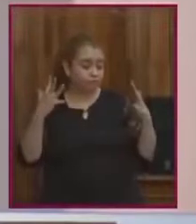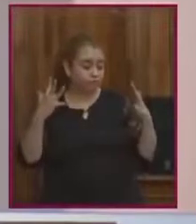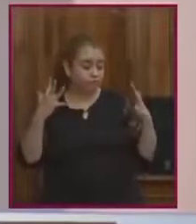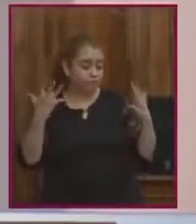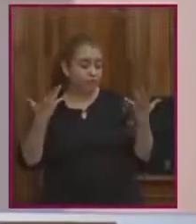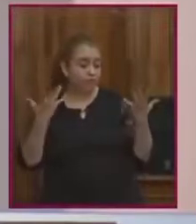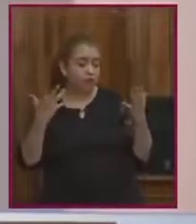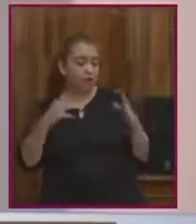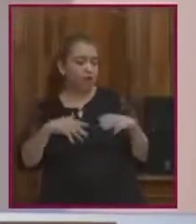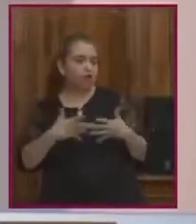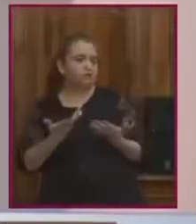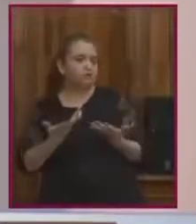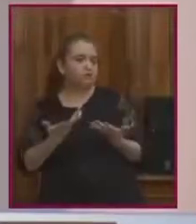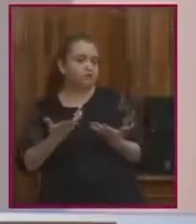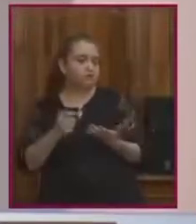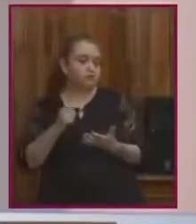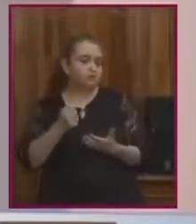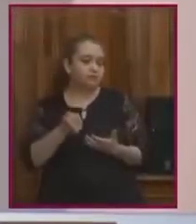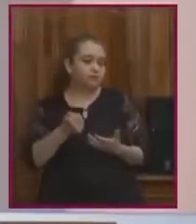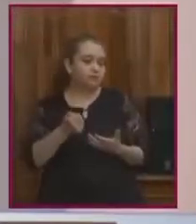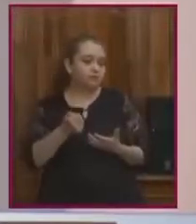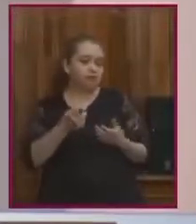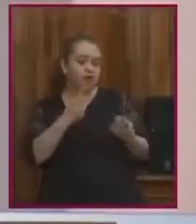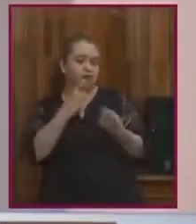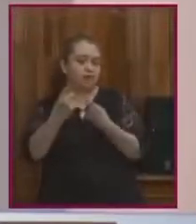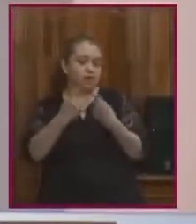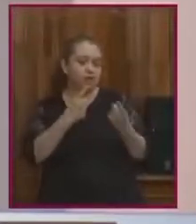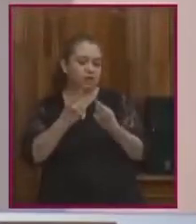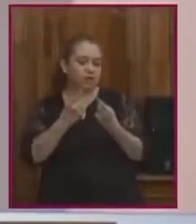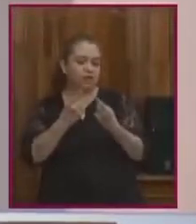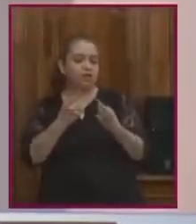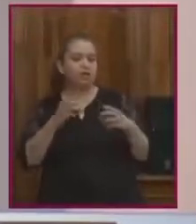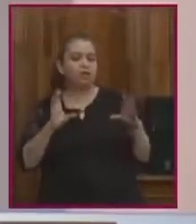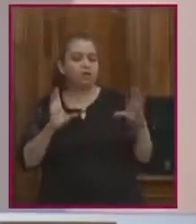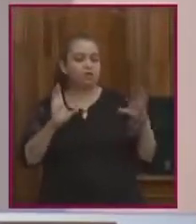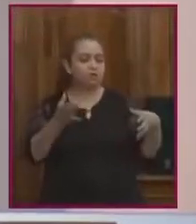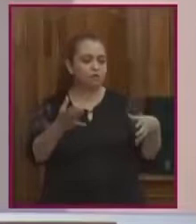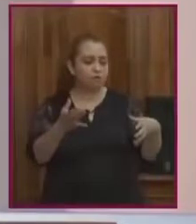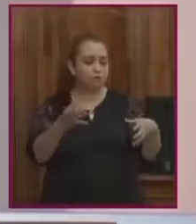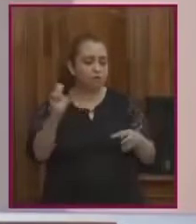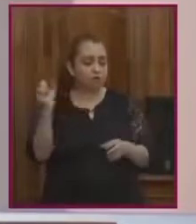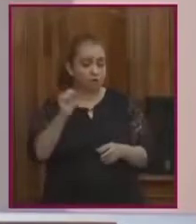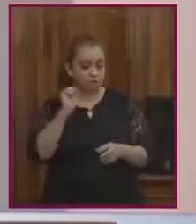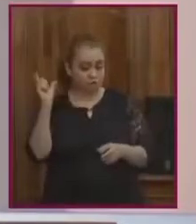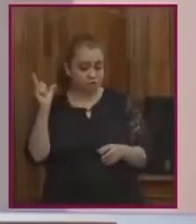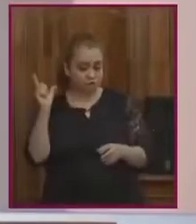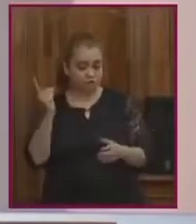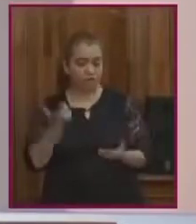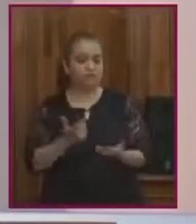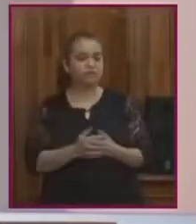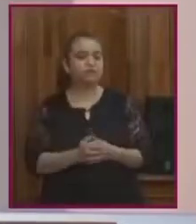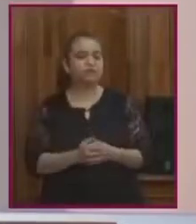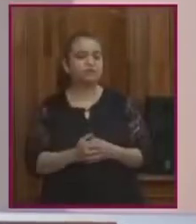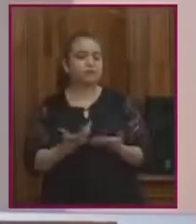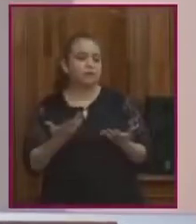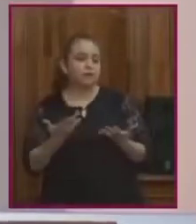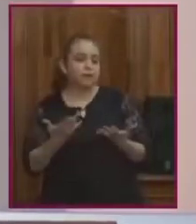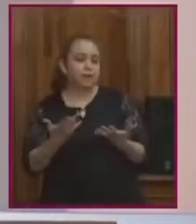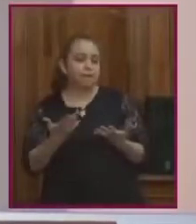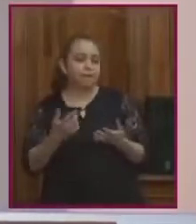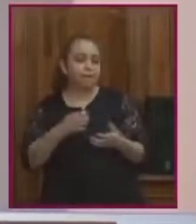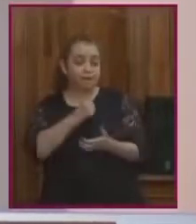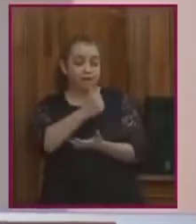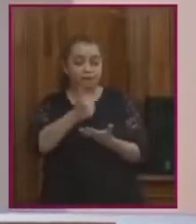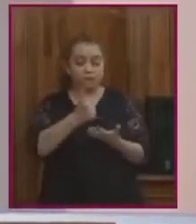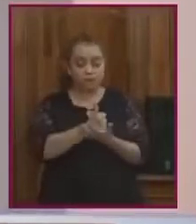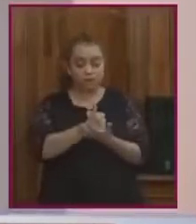luego y celebro este diálogo con la comunidad académica de la